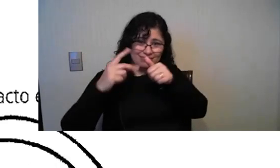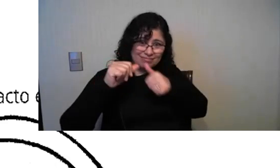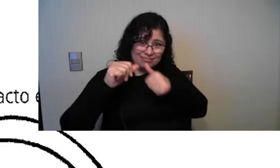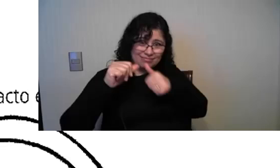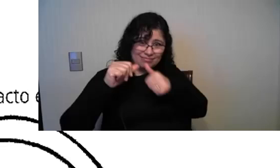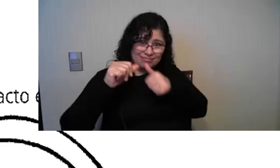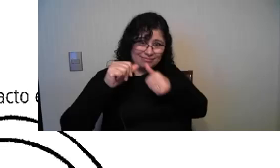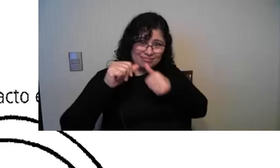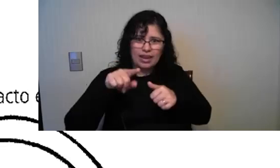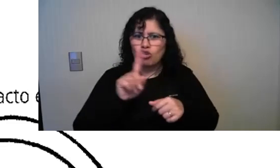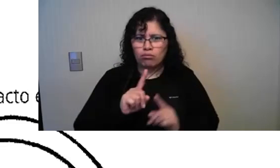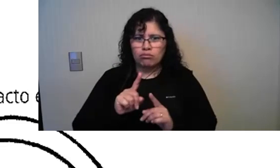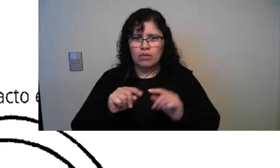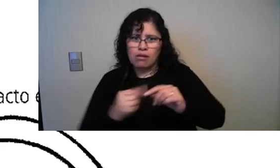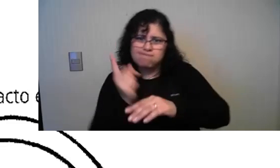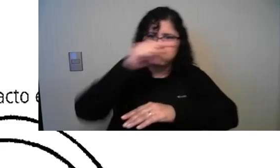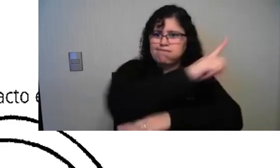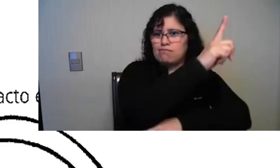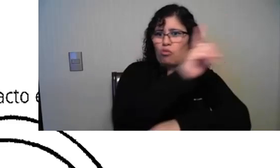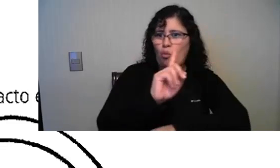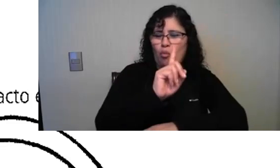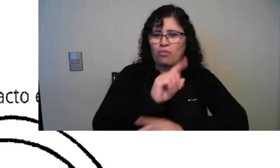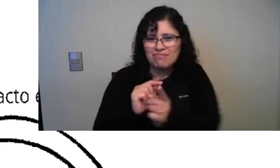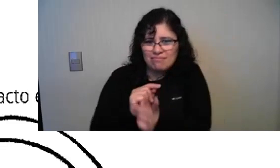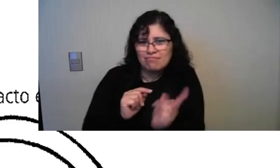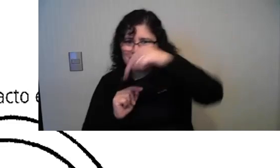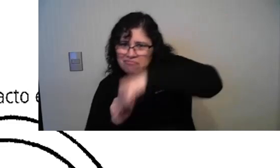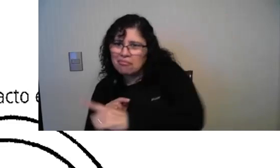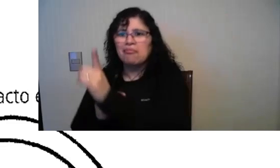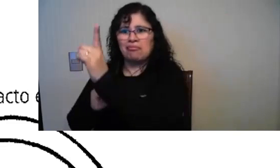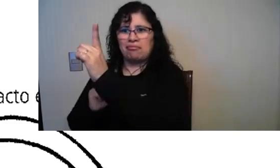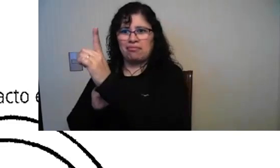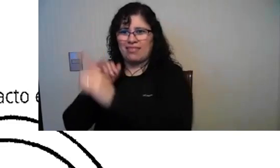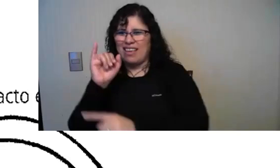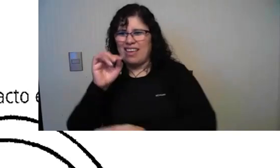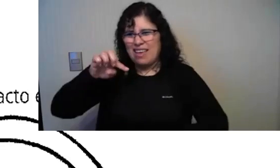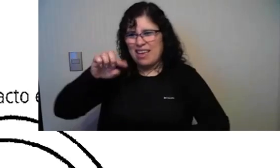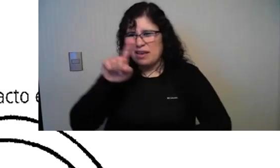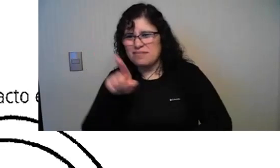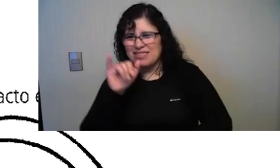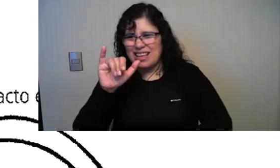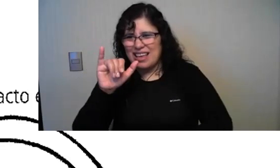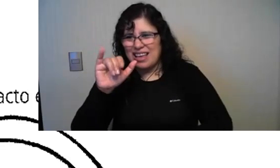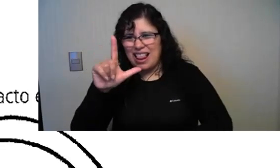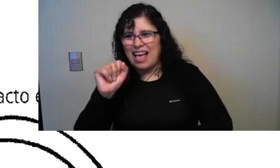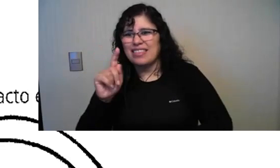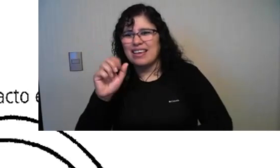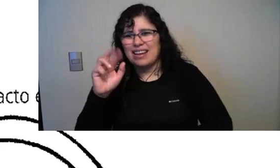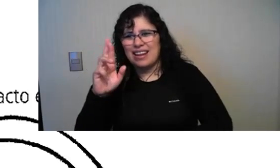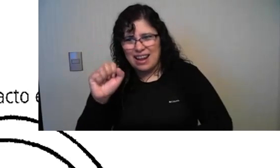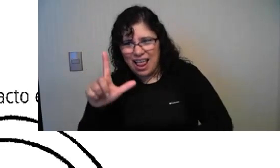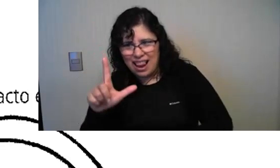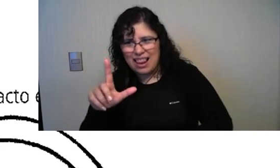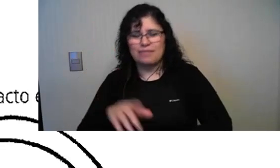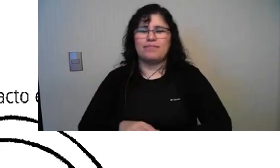línea media y asciende en forma ipsilateral o homolateral, es decir,